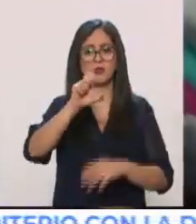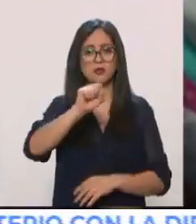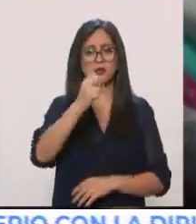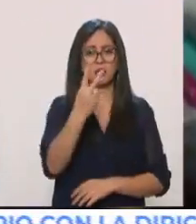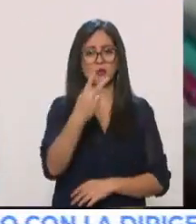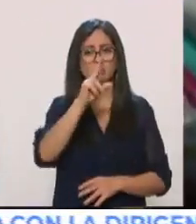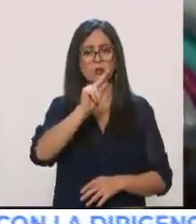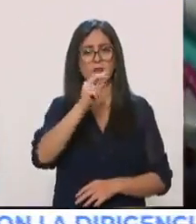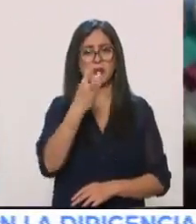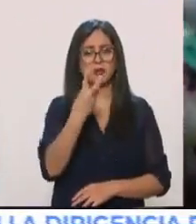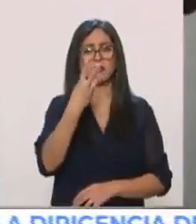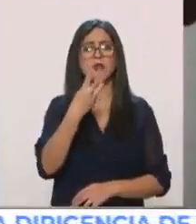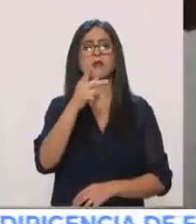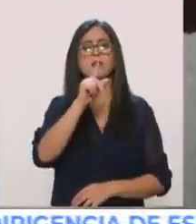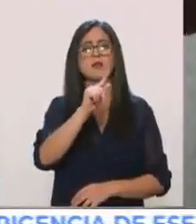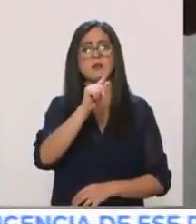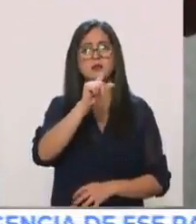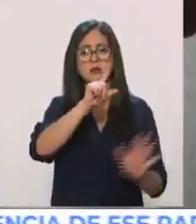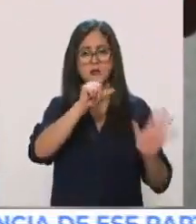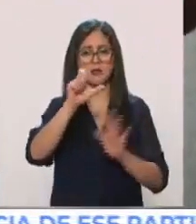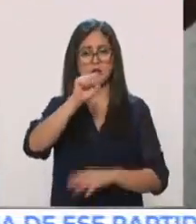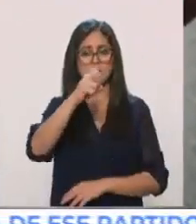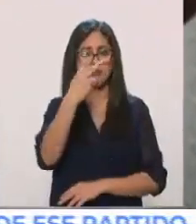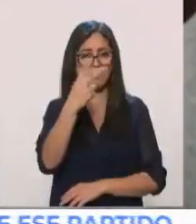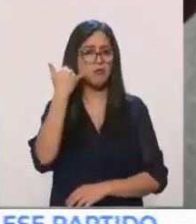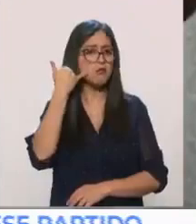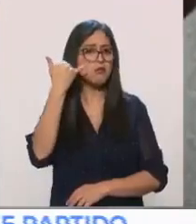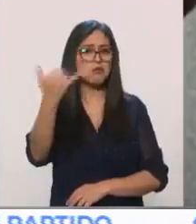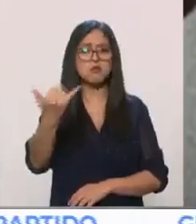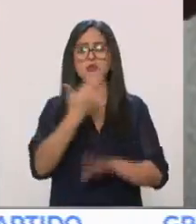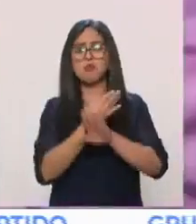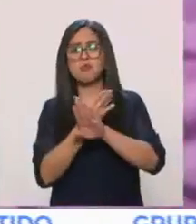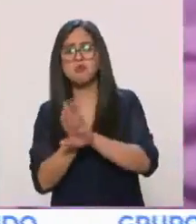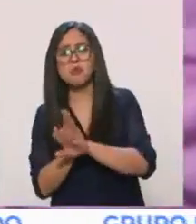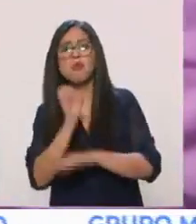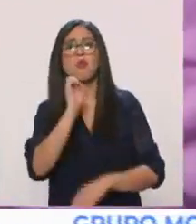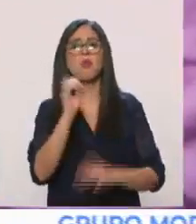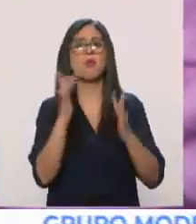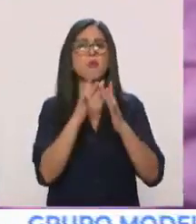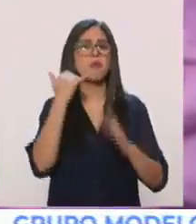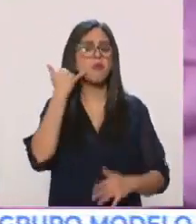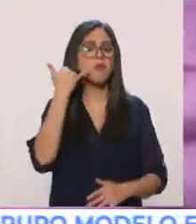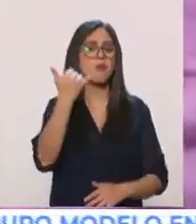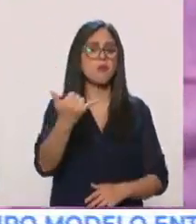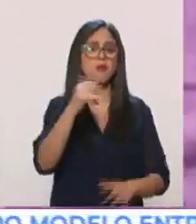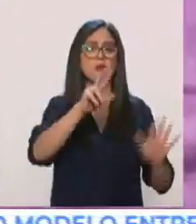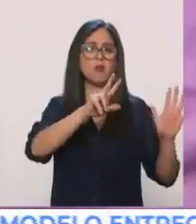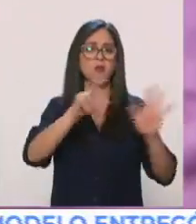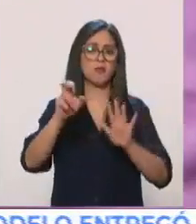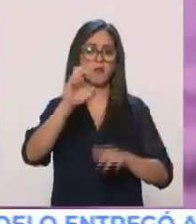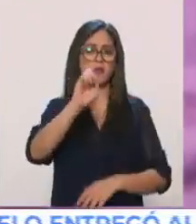800-6283-762, las 24 horas los 365 días del año, o a la línea COVID-19 en el